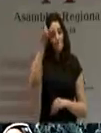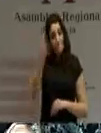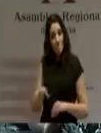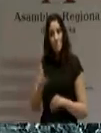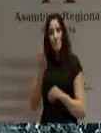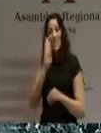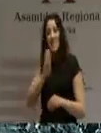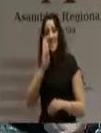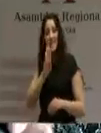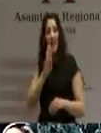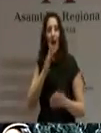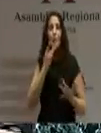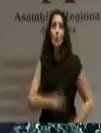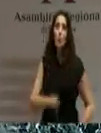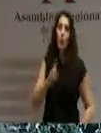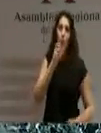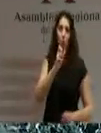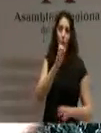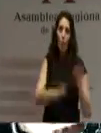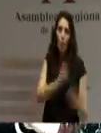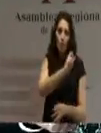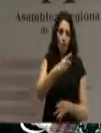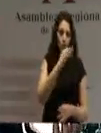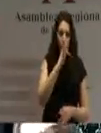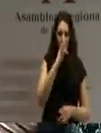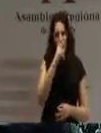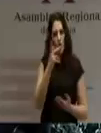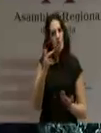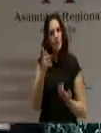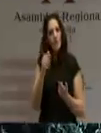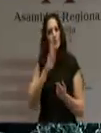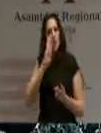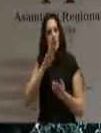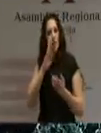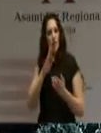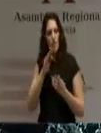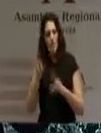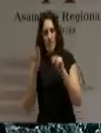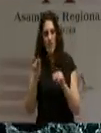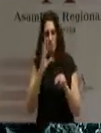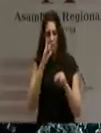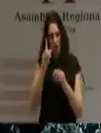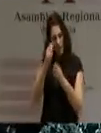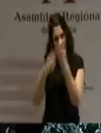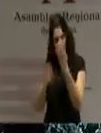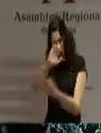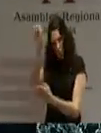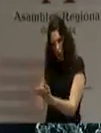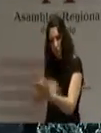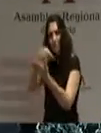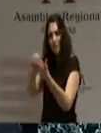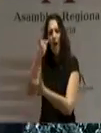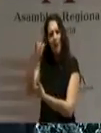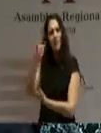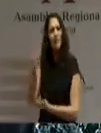sido absuelto, porque no ha sido juzgado, efectivamente. Pero ahora va en las listas europeas una persona, un servidor público, que ha estado en esa situación y